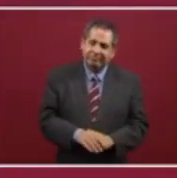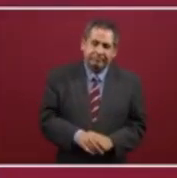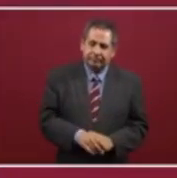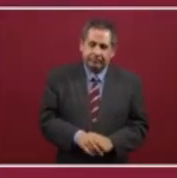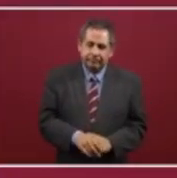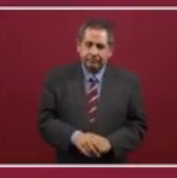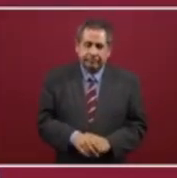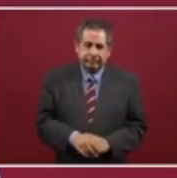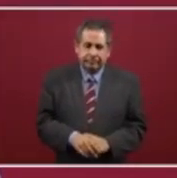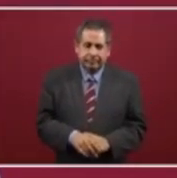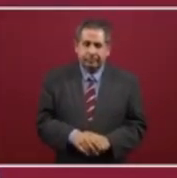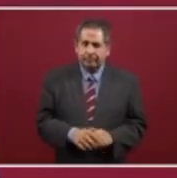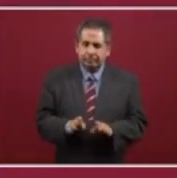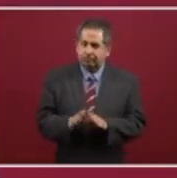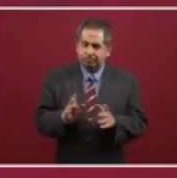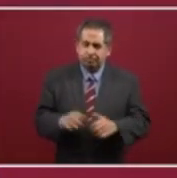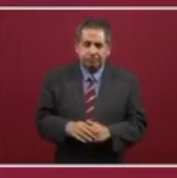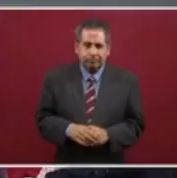y